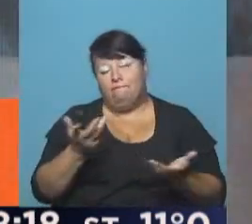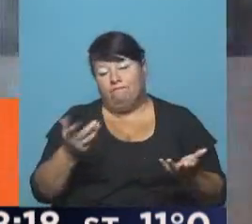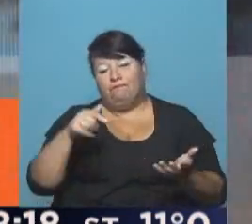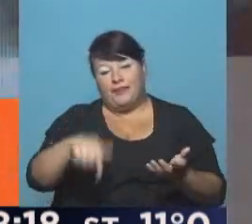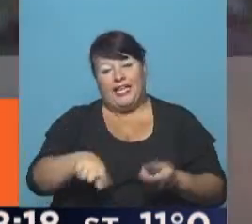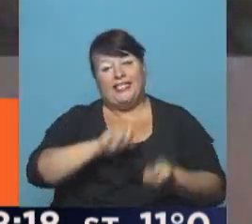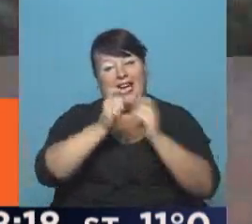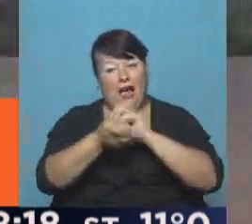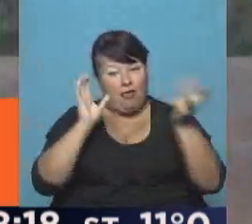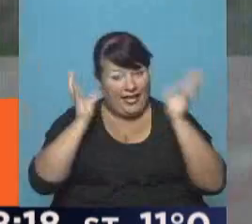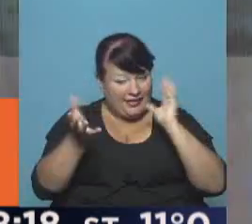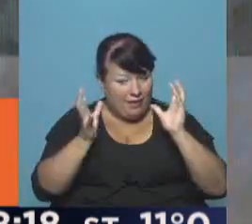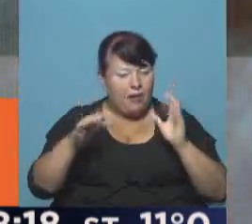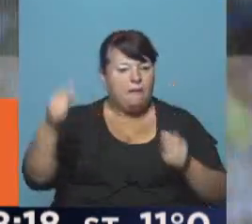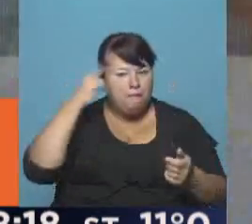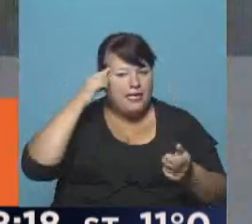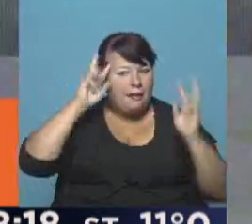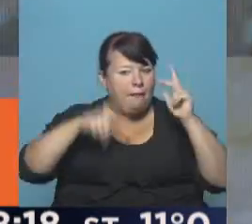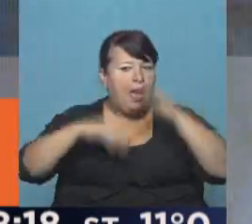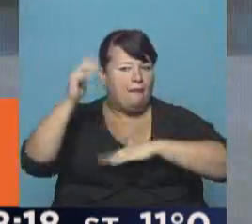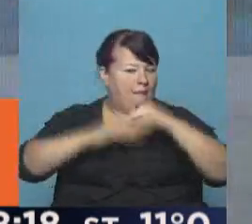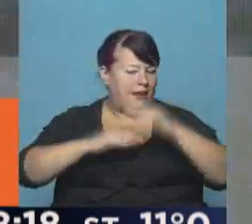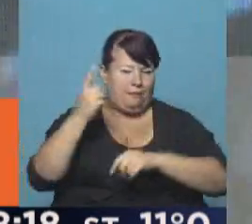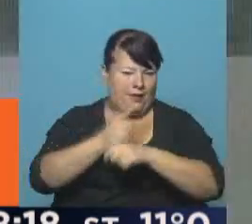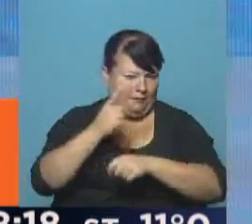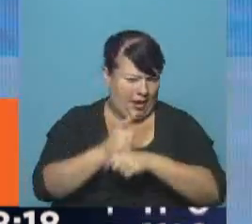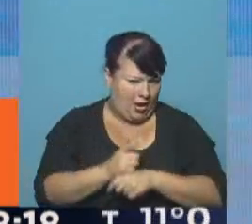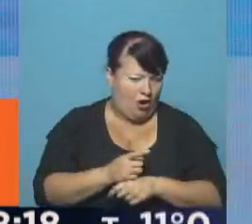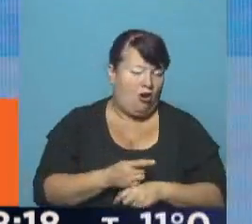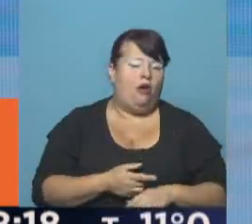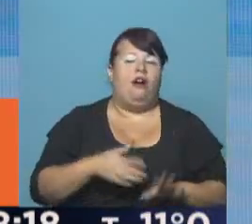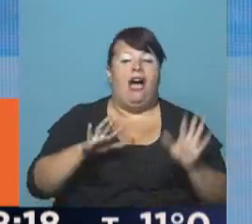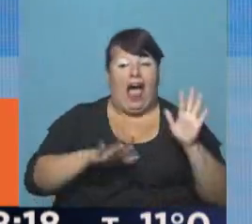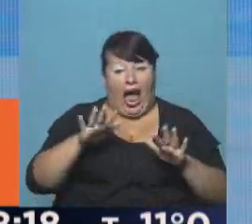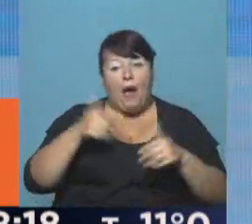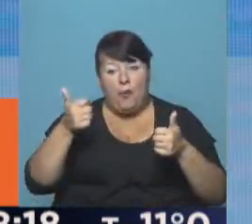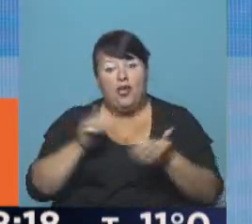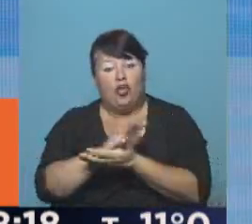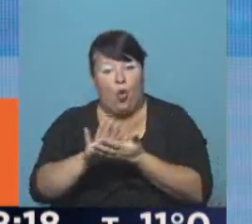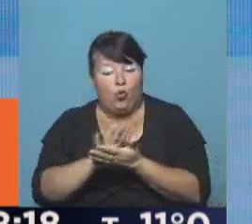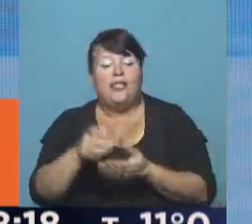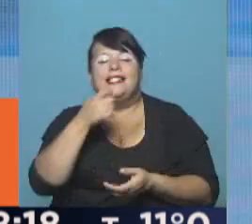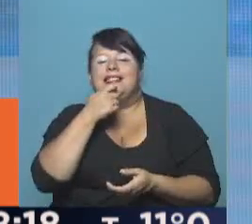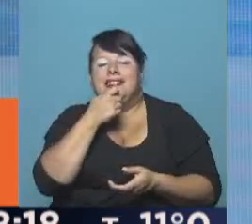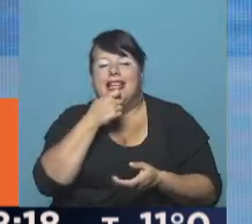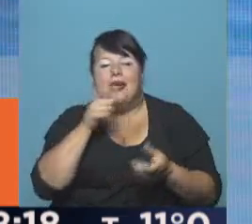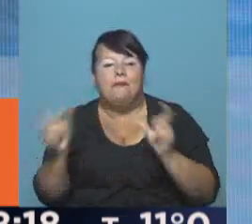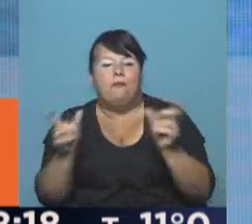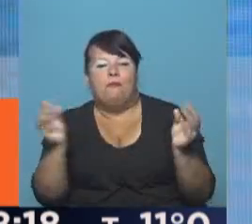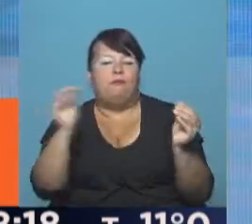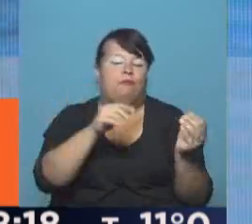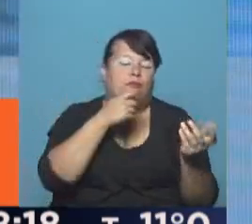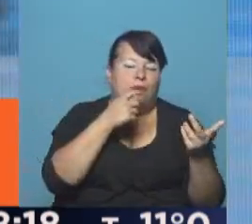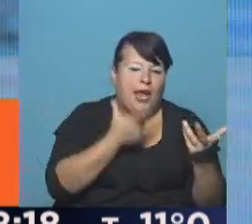este cambio en el clima repensar las obras de infraestructura muchas veces son buenas las soluciones cuando uno complementa